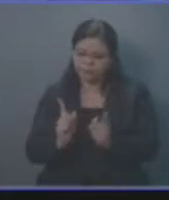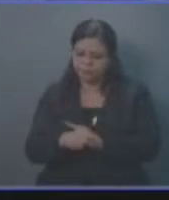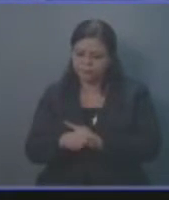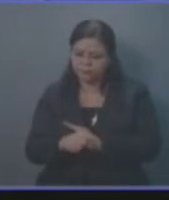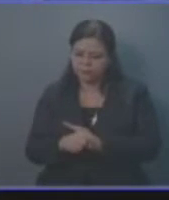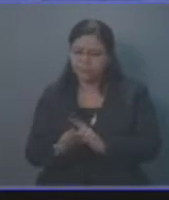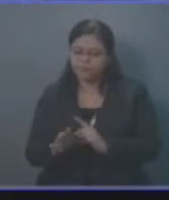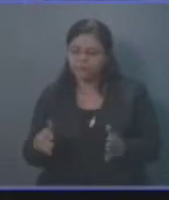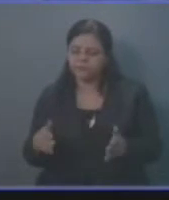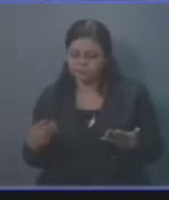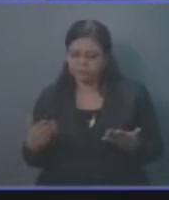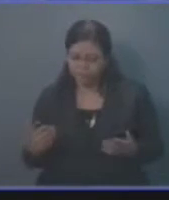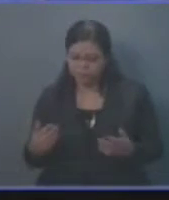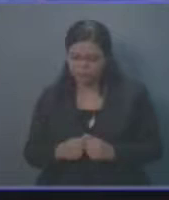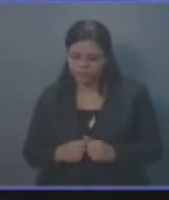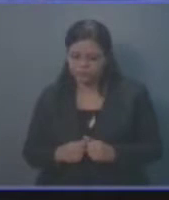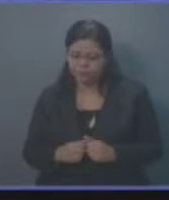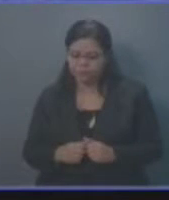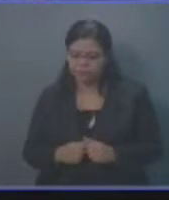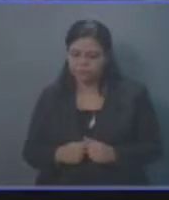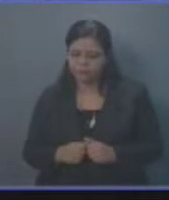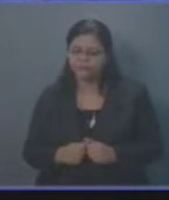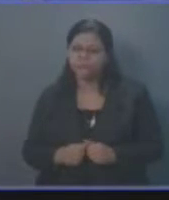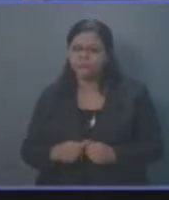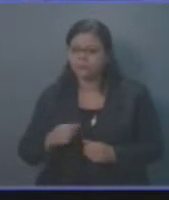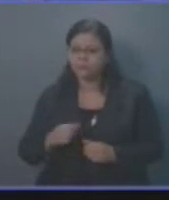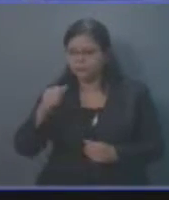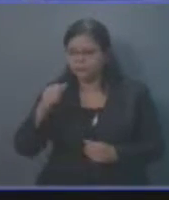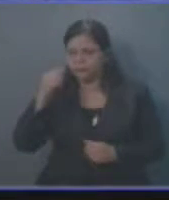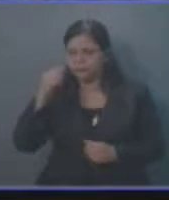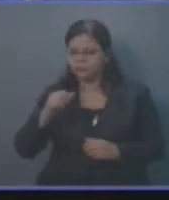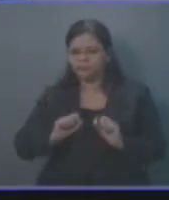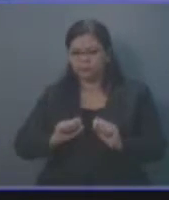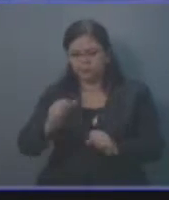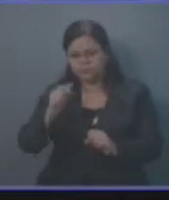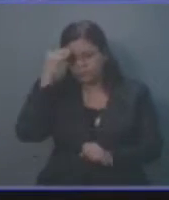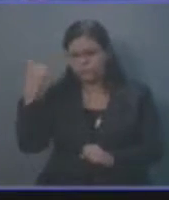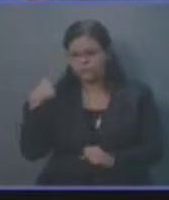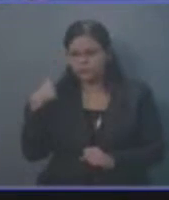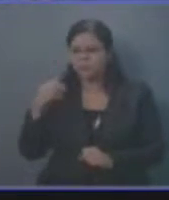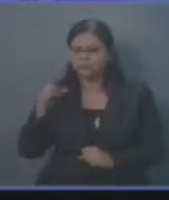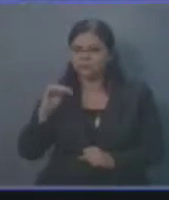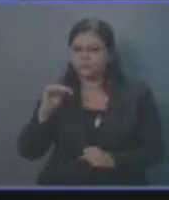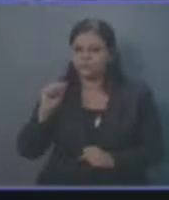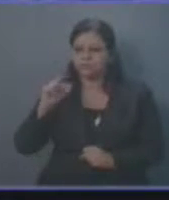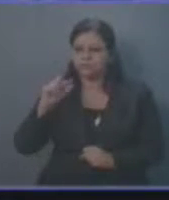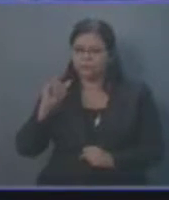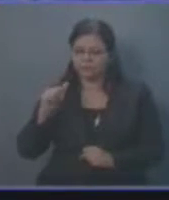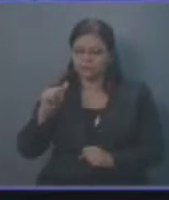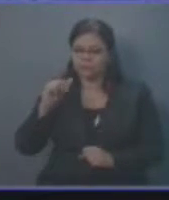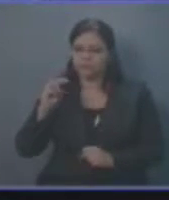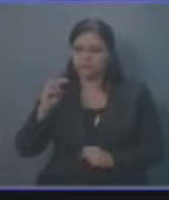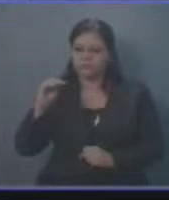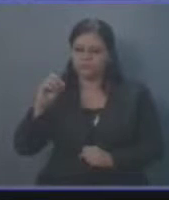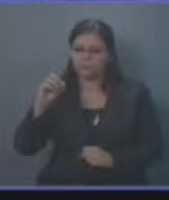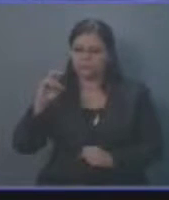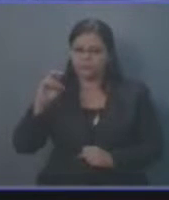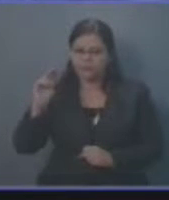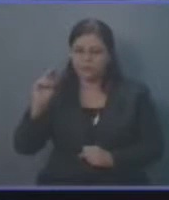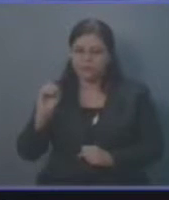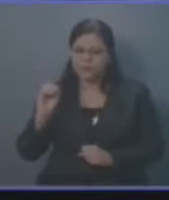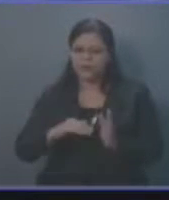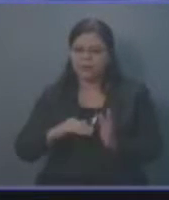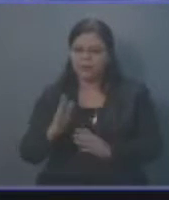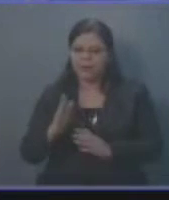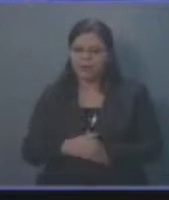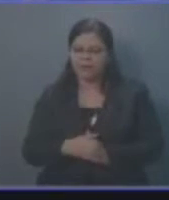silencio para la señora, por la muerte de la señora María Aminta Aguilar Moreno, madre del